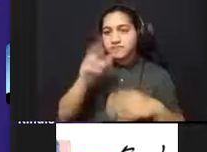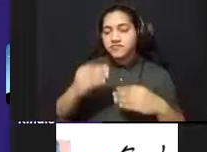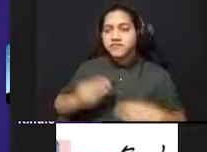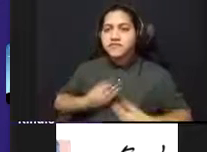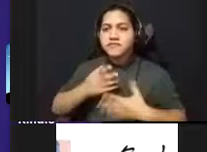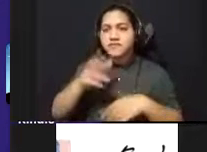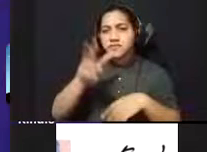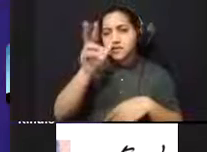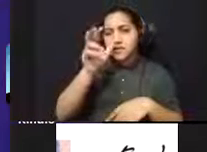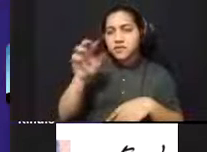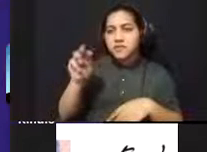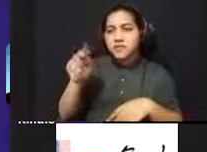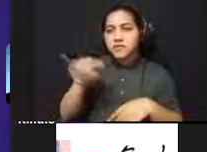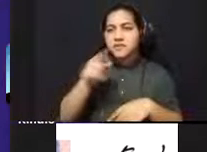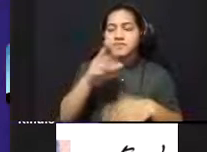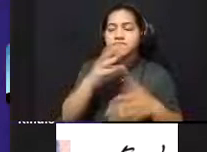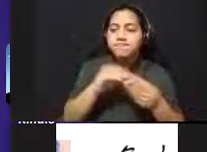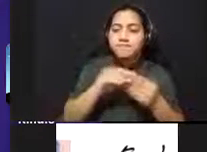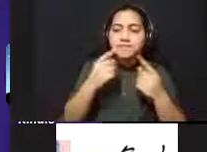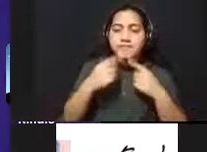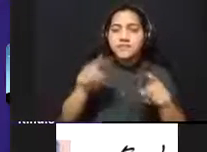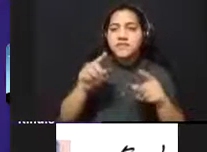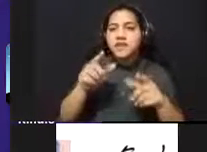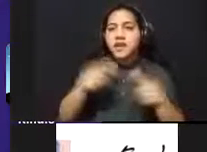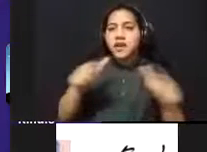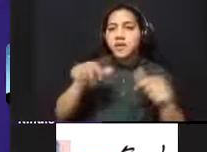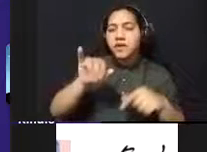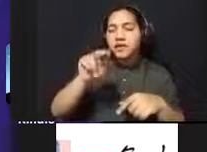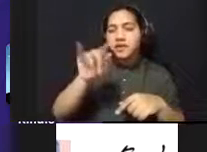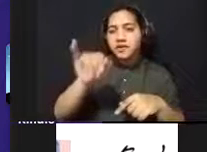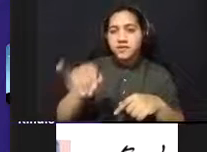la literatura oral de las lenguas iraníes.